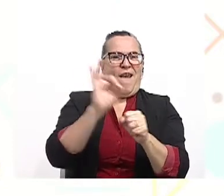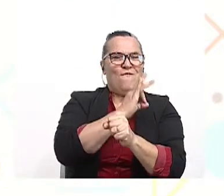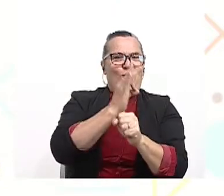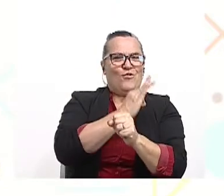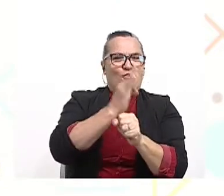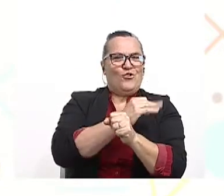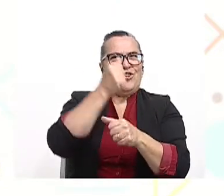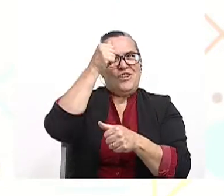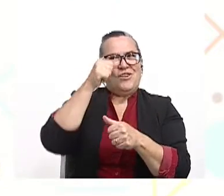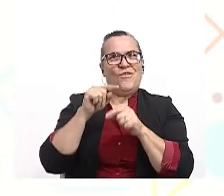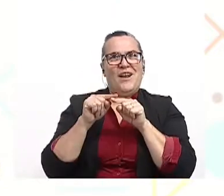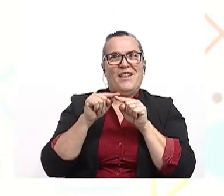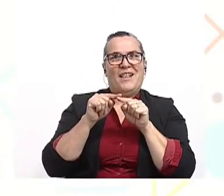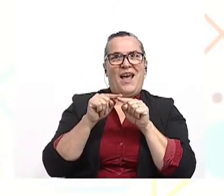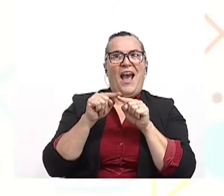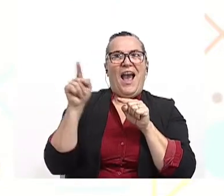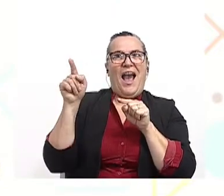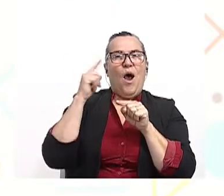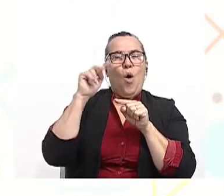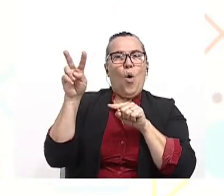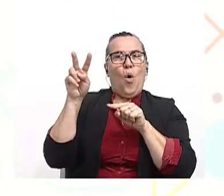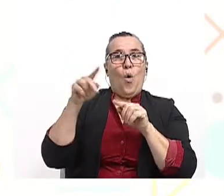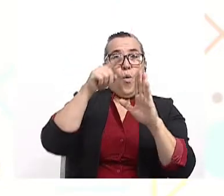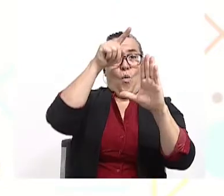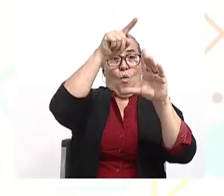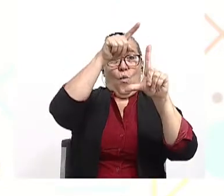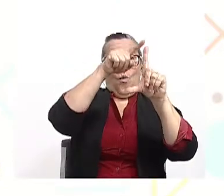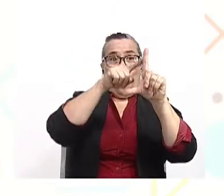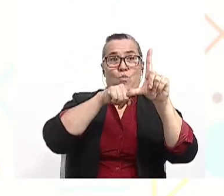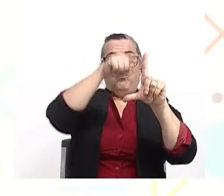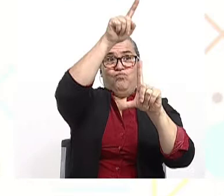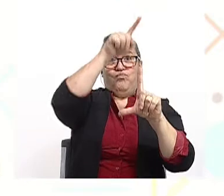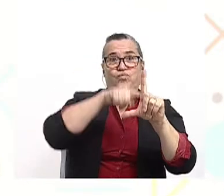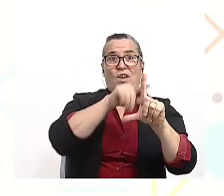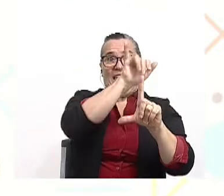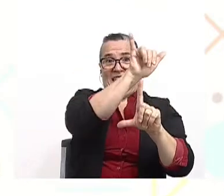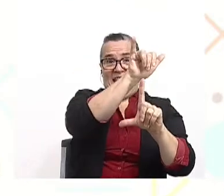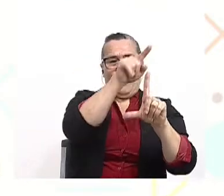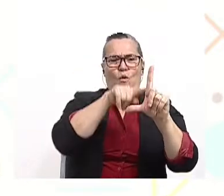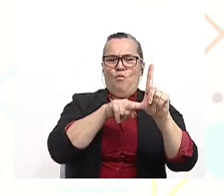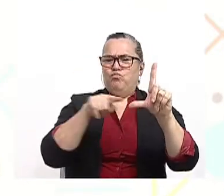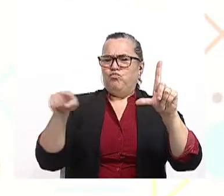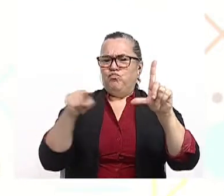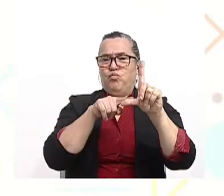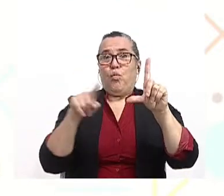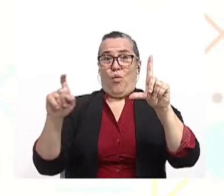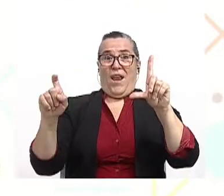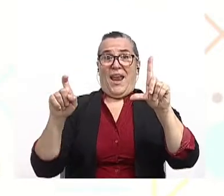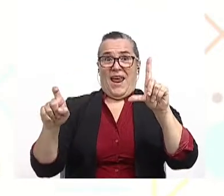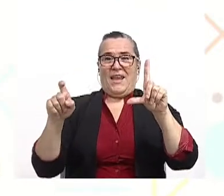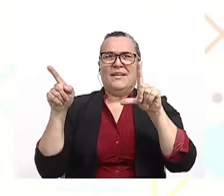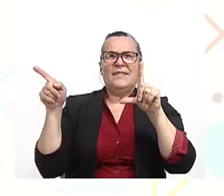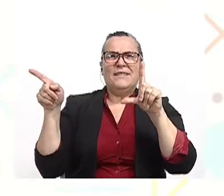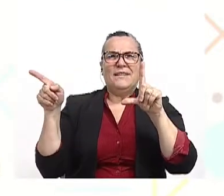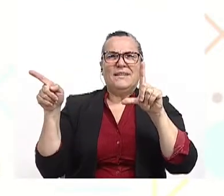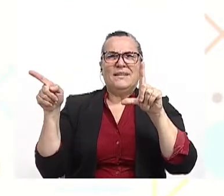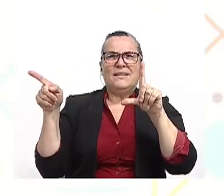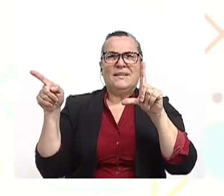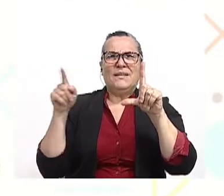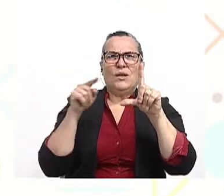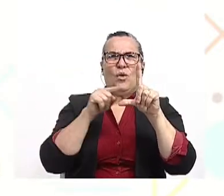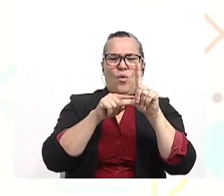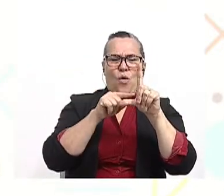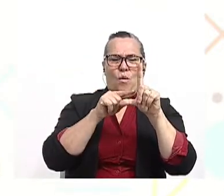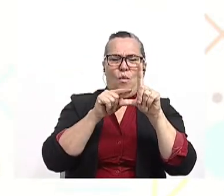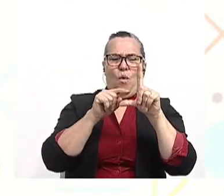Ok, ¿qué tipo de relación? Observémoslo gráficamente. En esta gráfica nosotros podemos observar cómo está creciendo